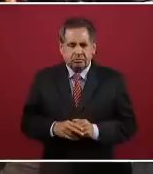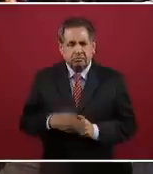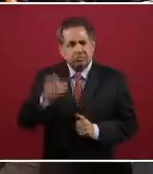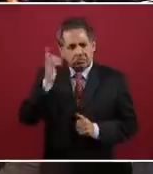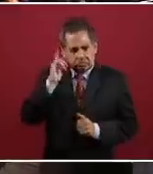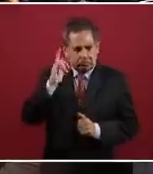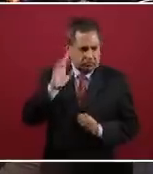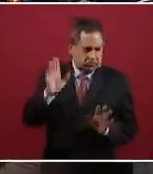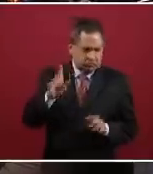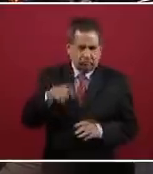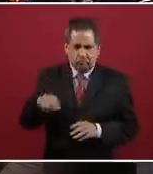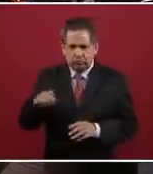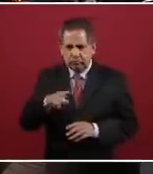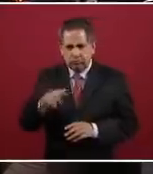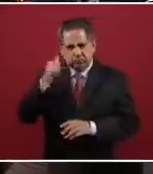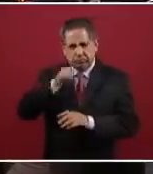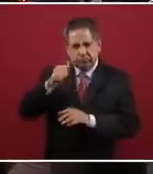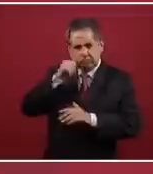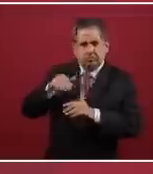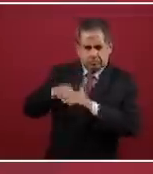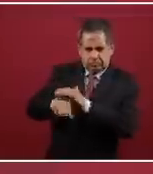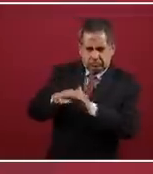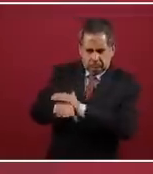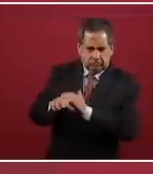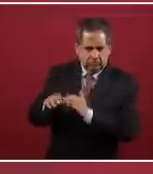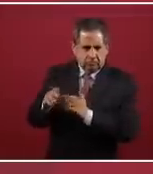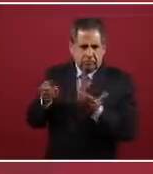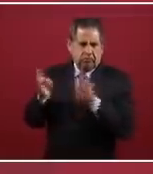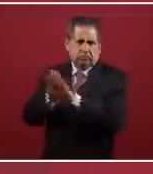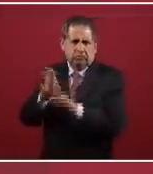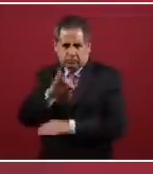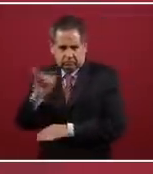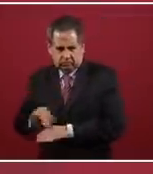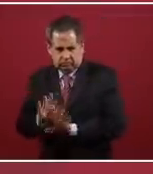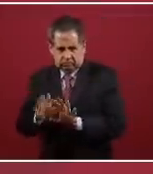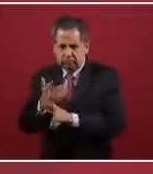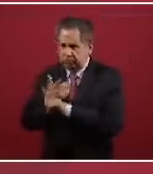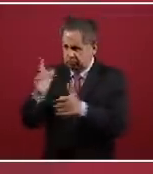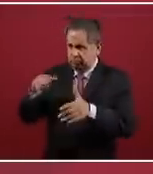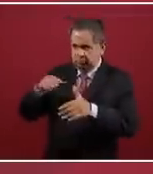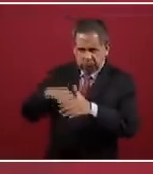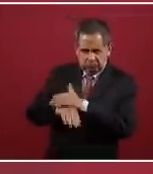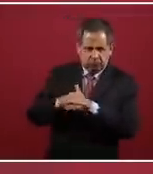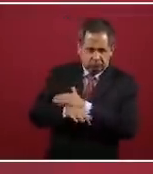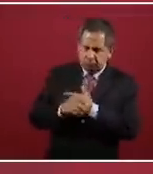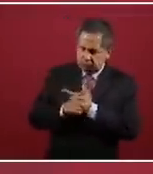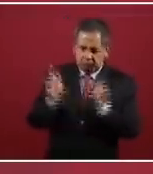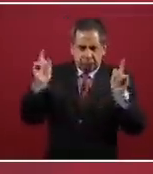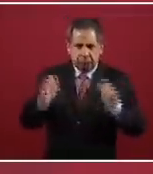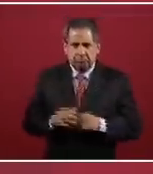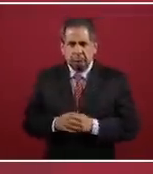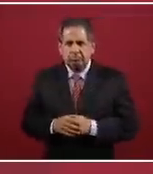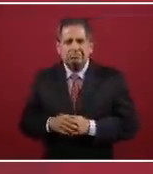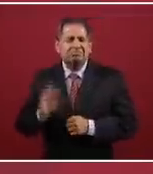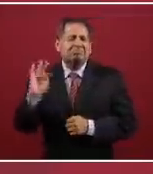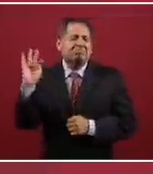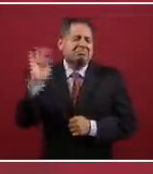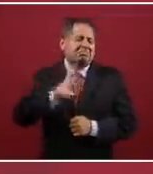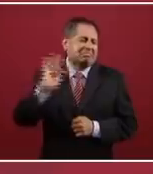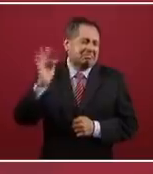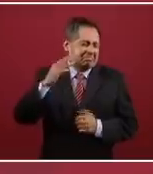ojalá y nunca les impidan el paso, nunca, jamás, pero en el